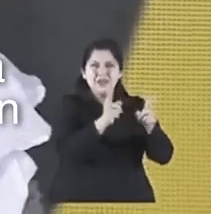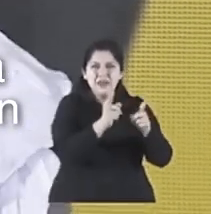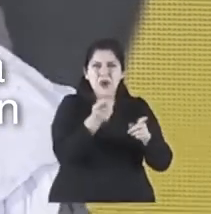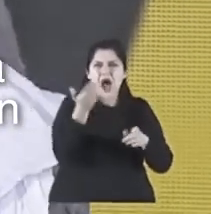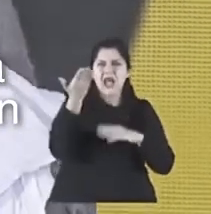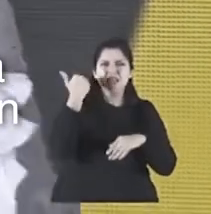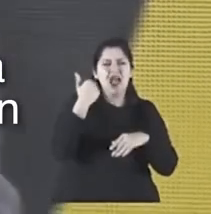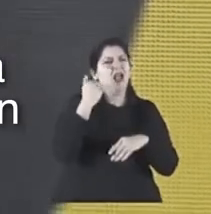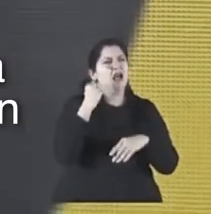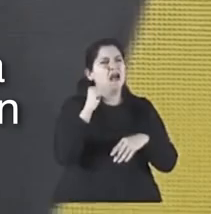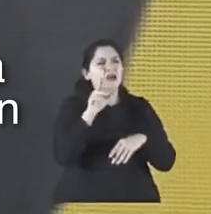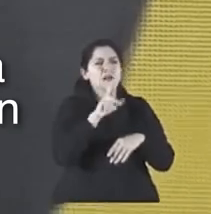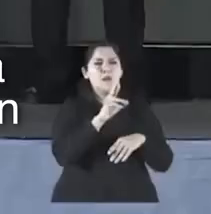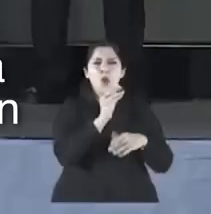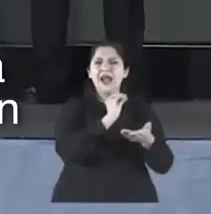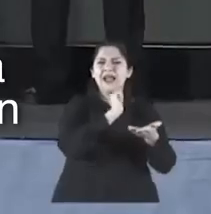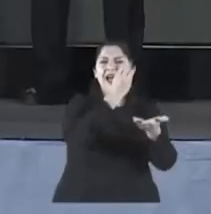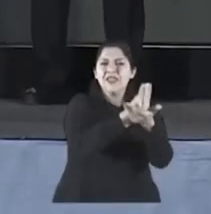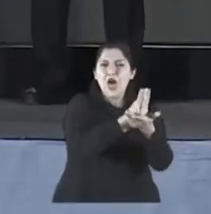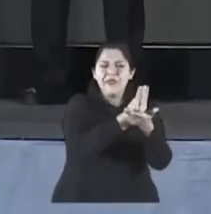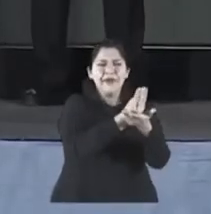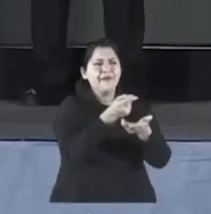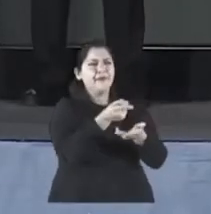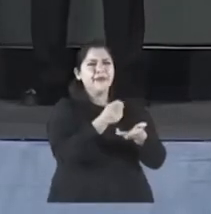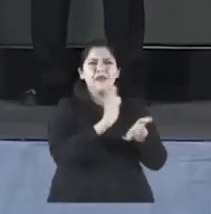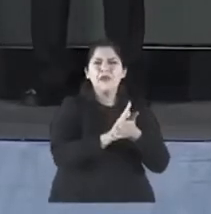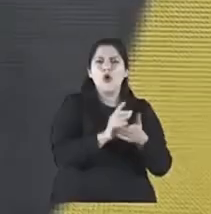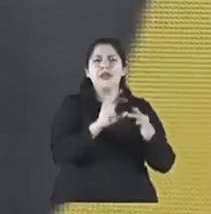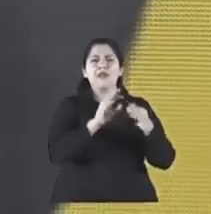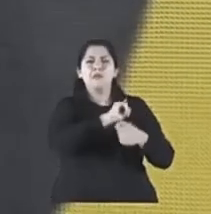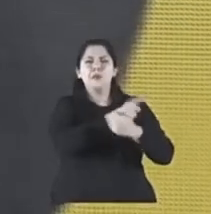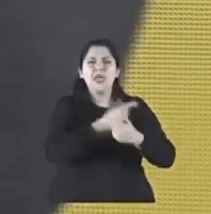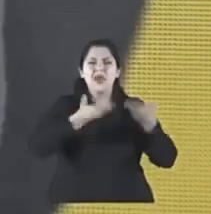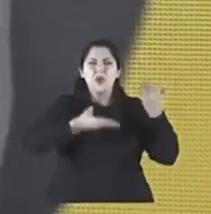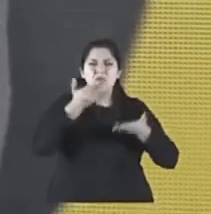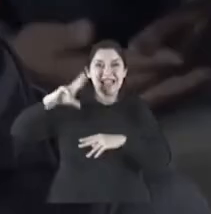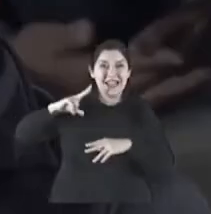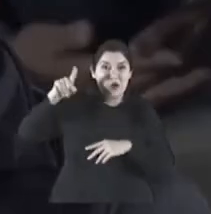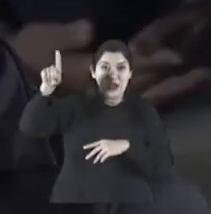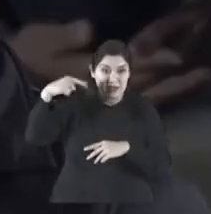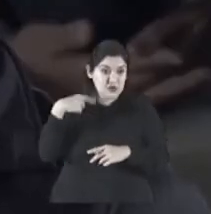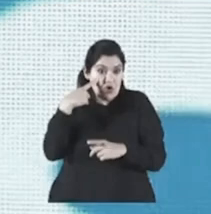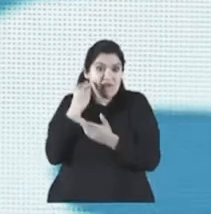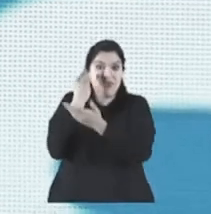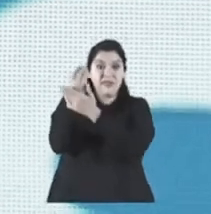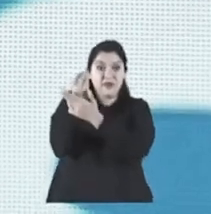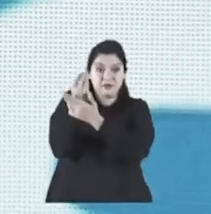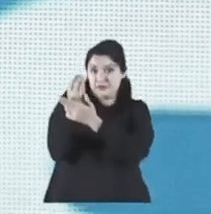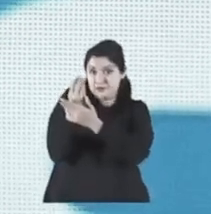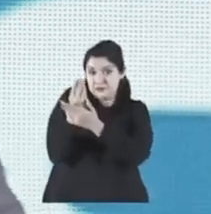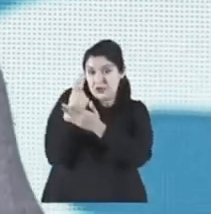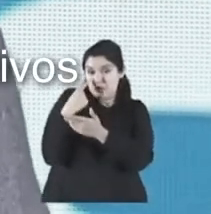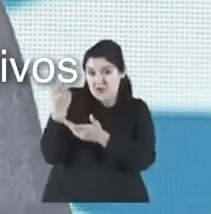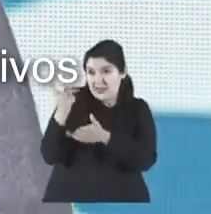ayer en la presentación independencia del poder judicial en serio me están diciendo que yo vivo también en un piso en recoleta